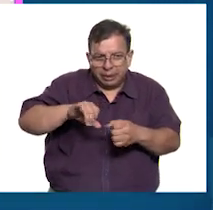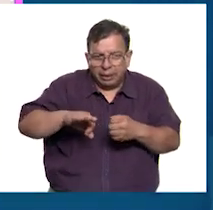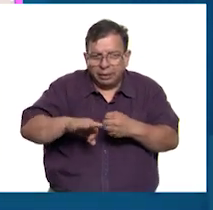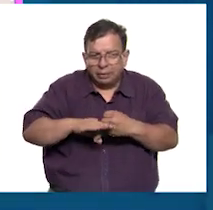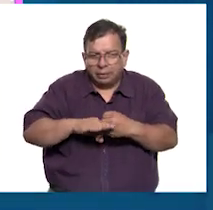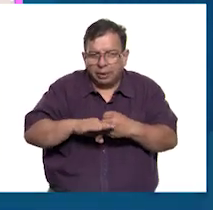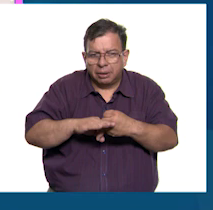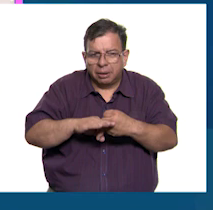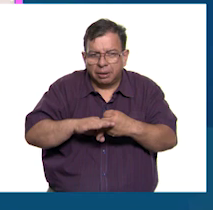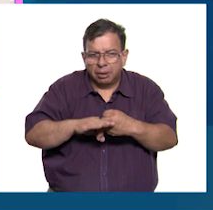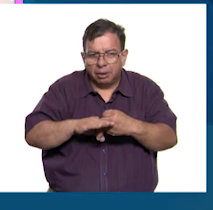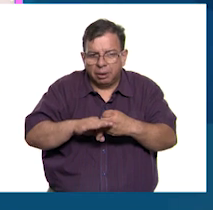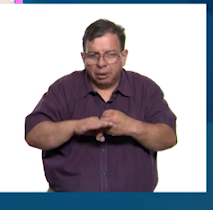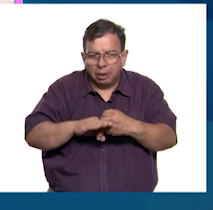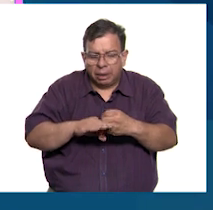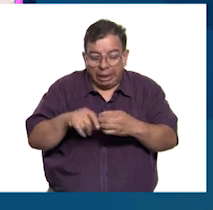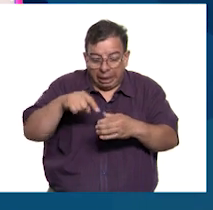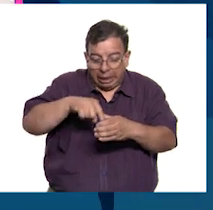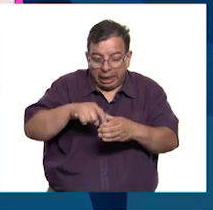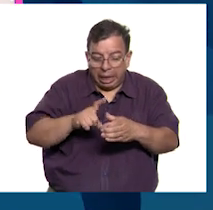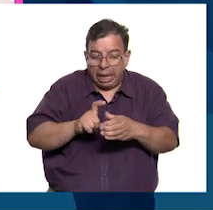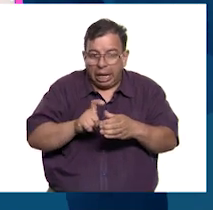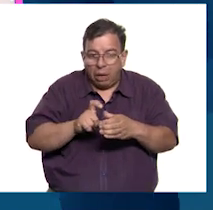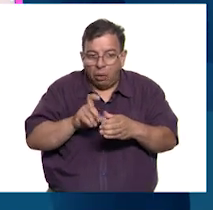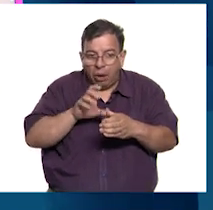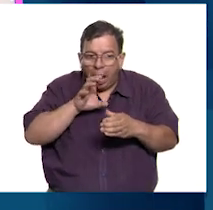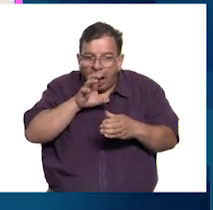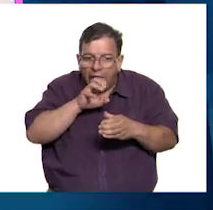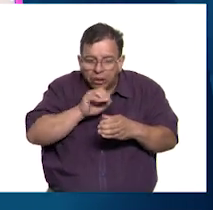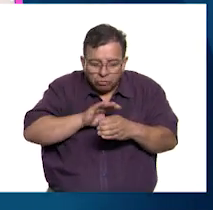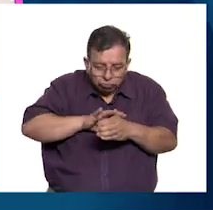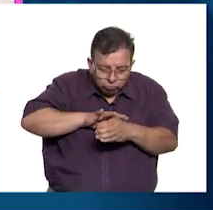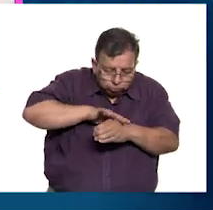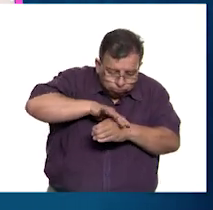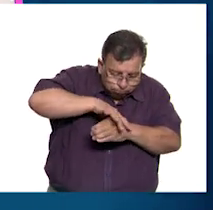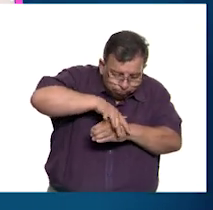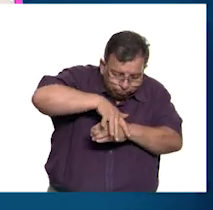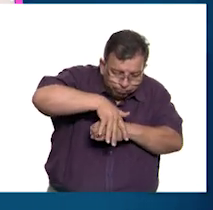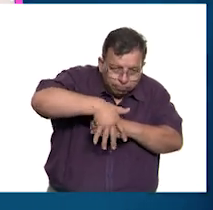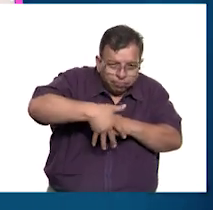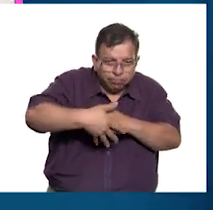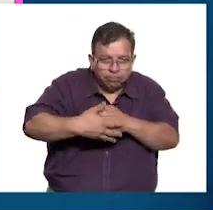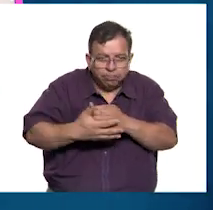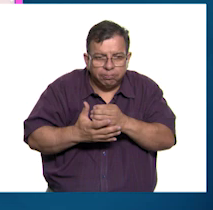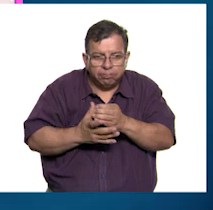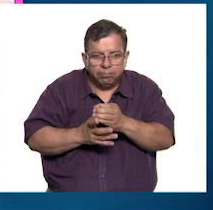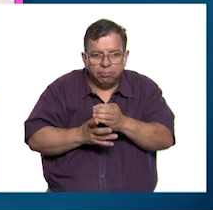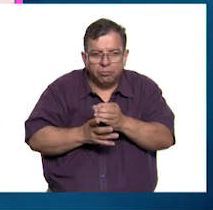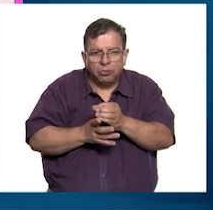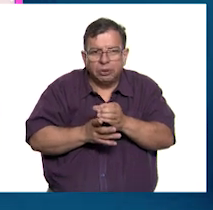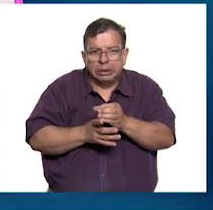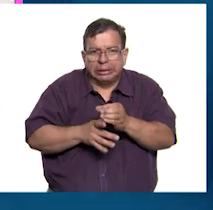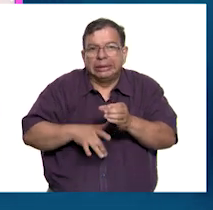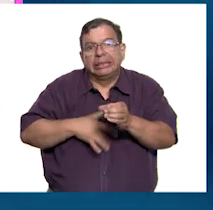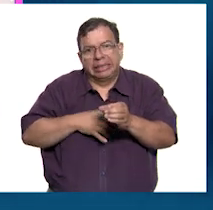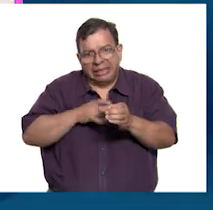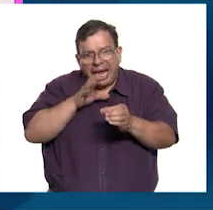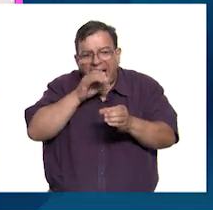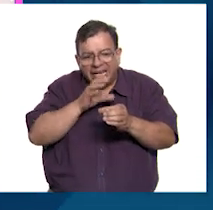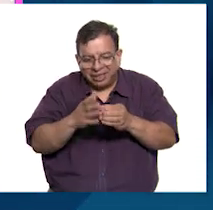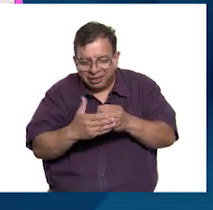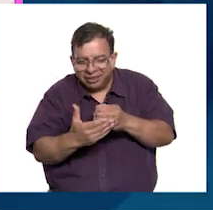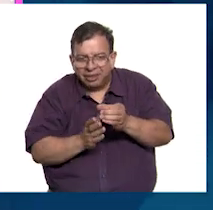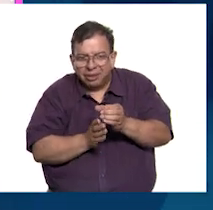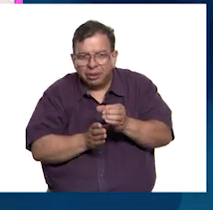taza, el calor del agua va a transmitirse a la taza y también la vamos a comenzar a sentir